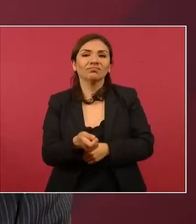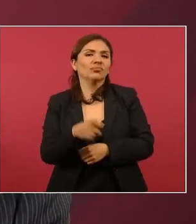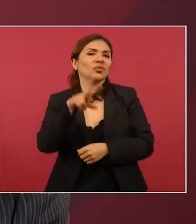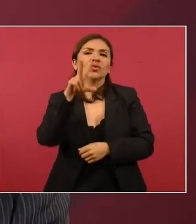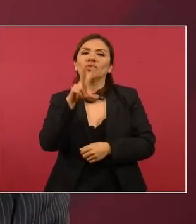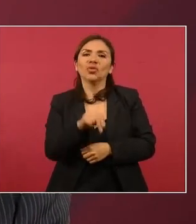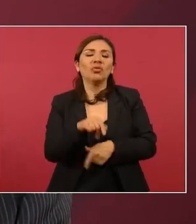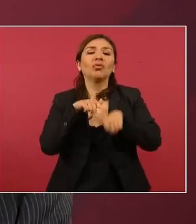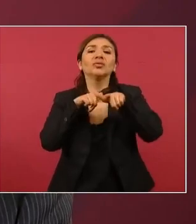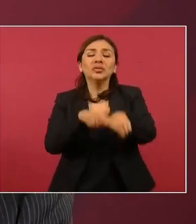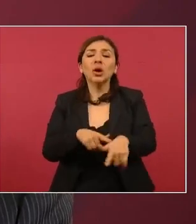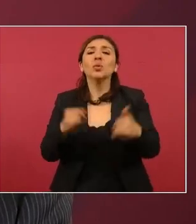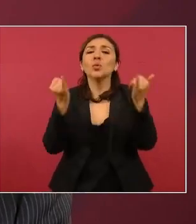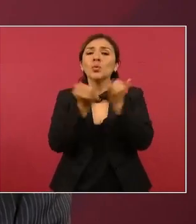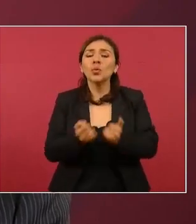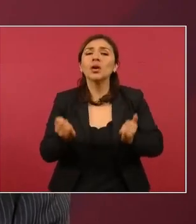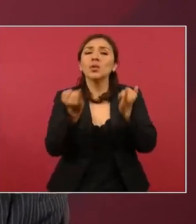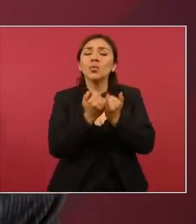la corrupción.